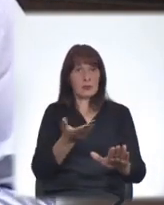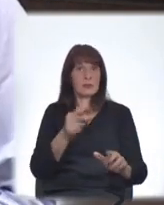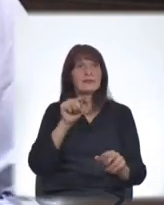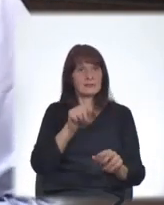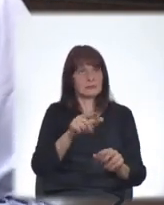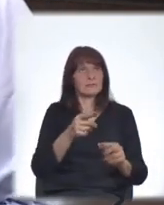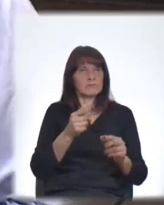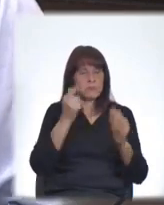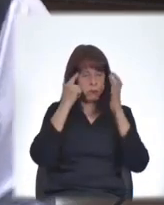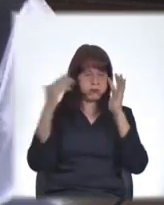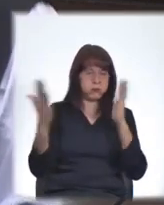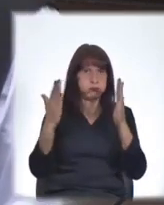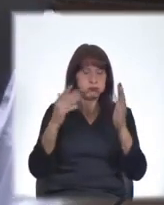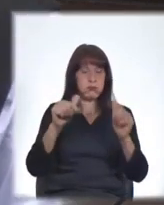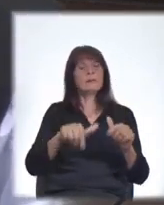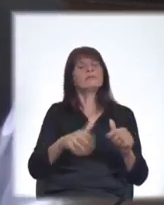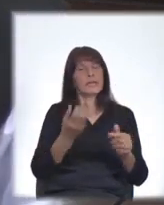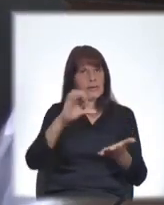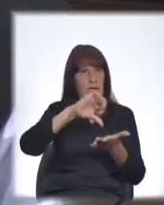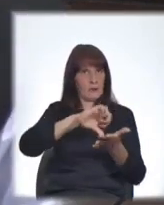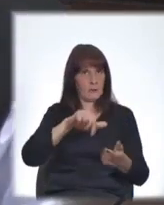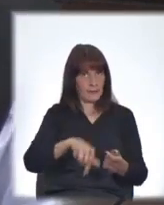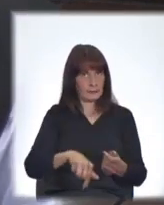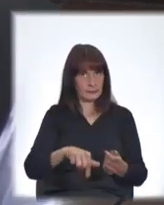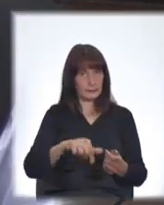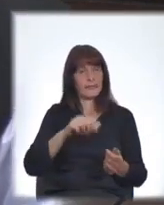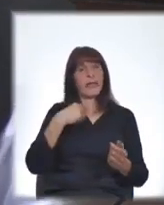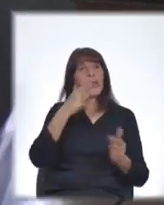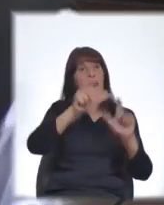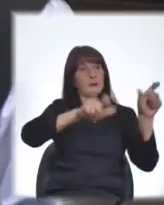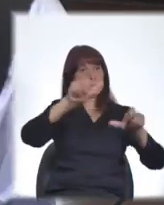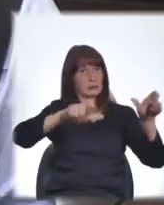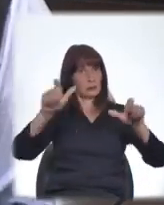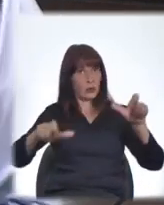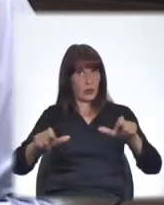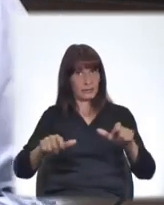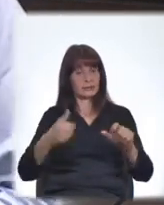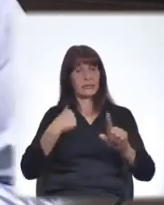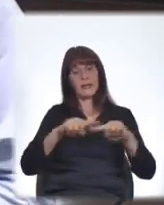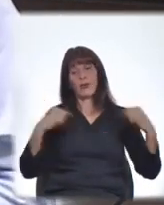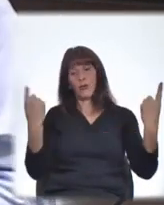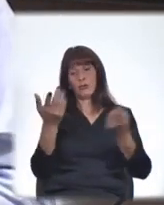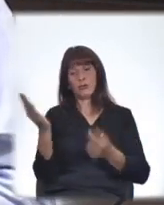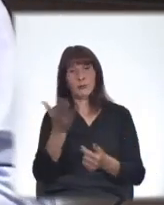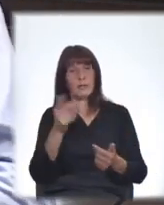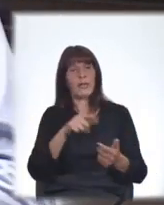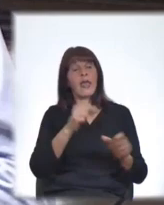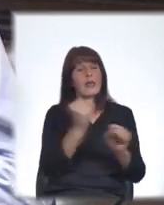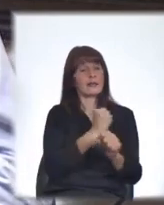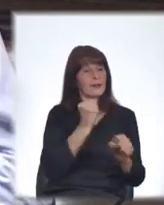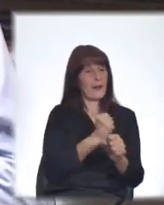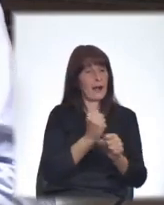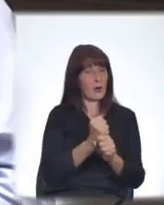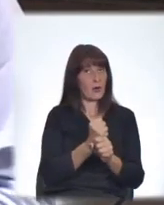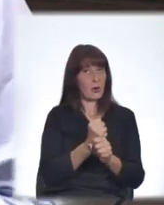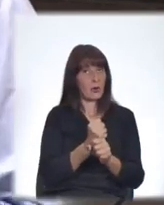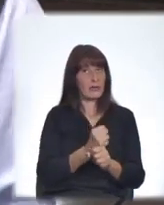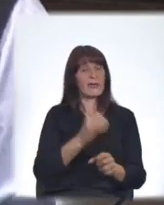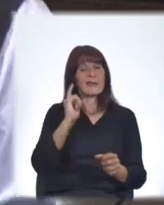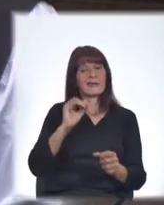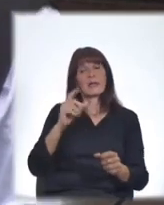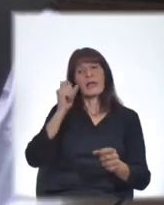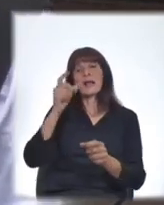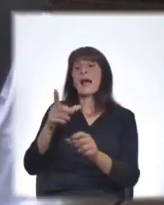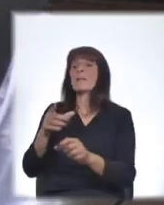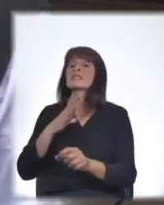fuerte impacto en nuestro país, en nuestra gente, en nuestro aparato productivo, en el trabajo y en las capacidades